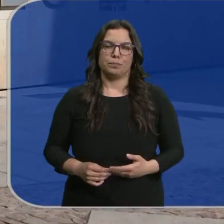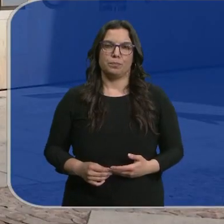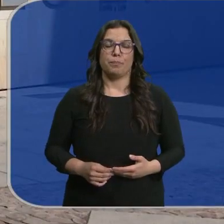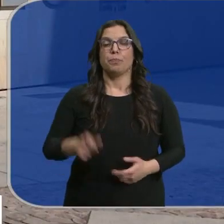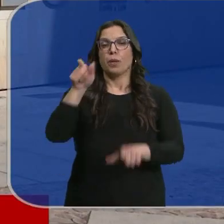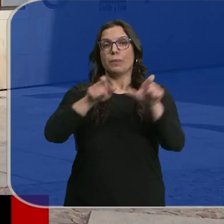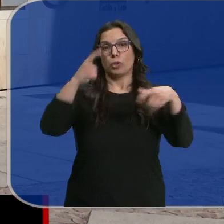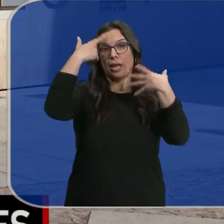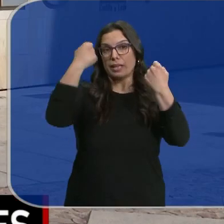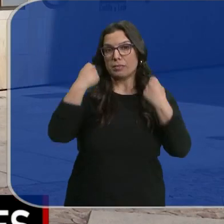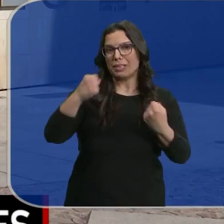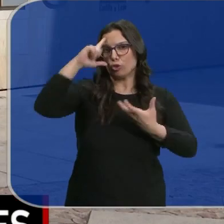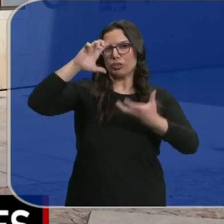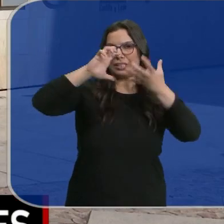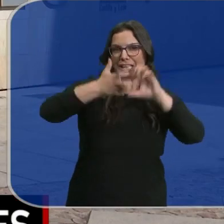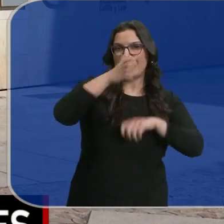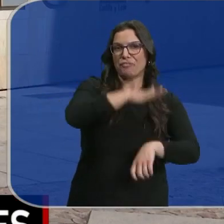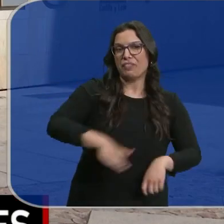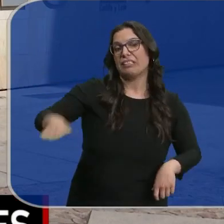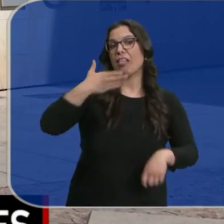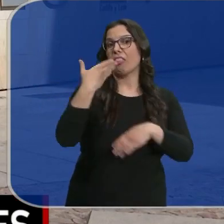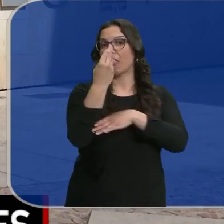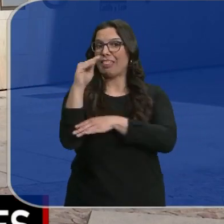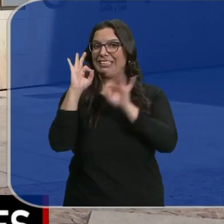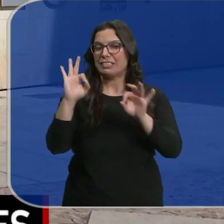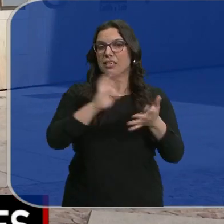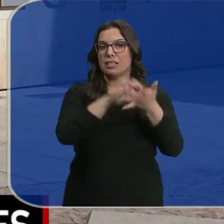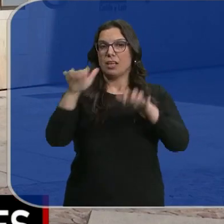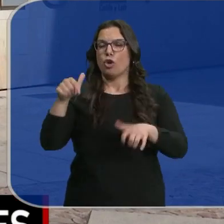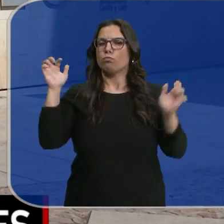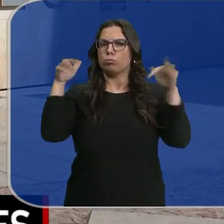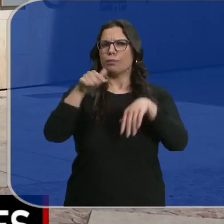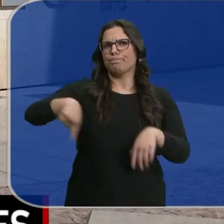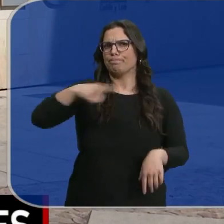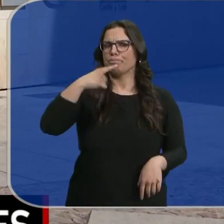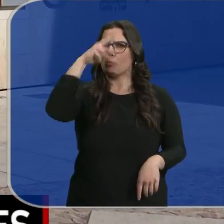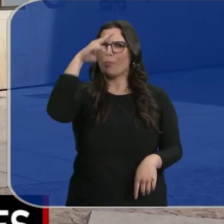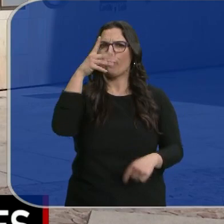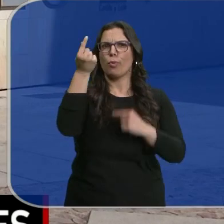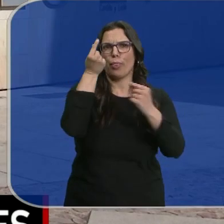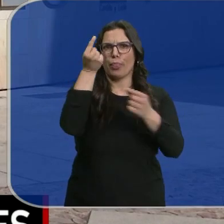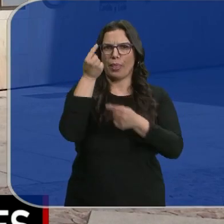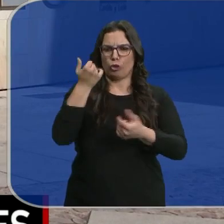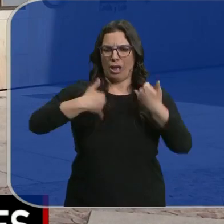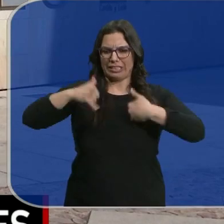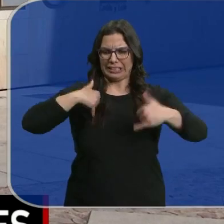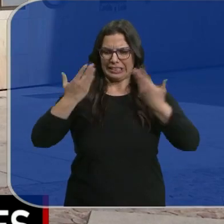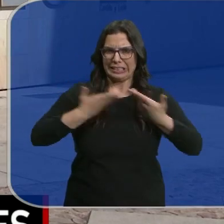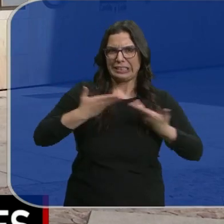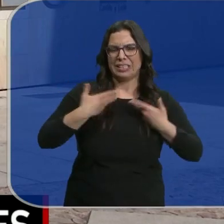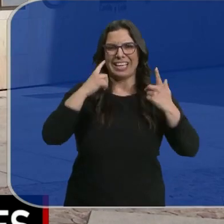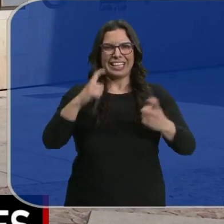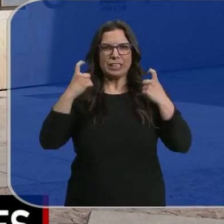Los expertos en psiquiatría infantil y de adolescencia de Castilla y León se muestran preocupados por los datos de autolesiones,